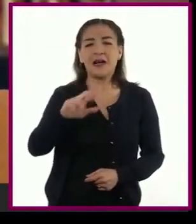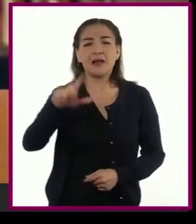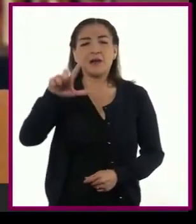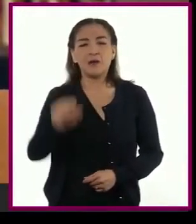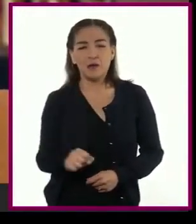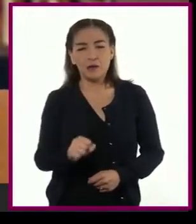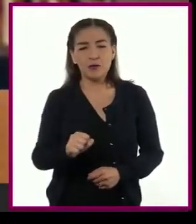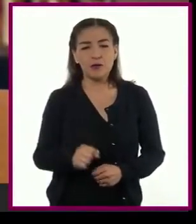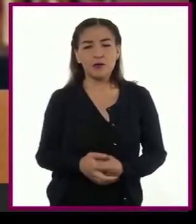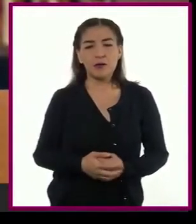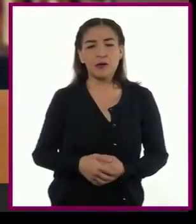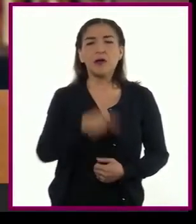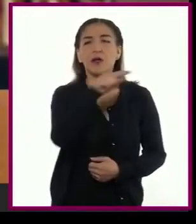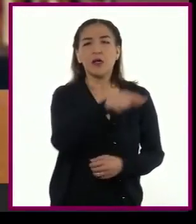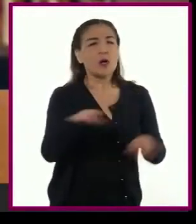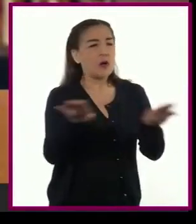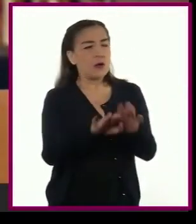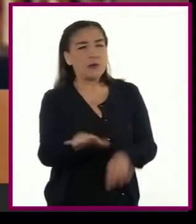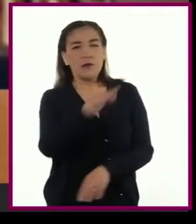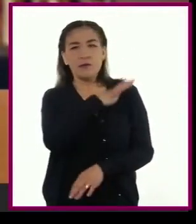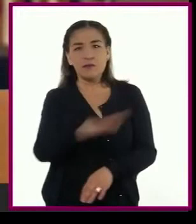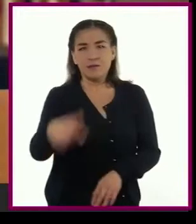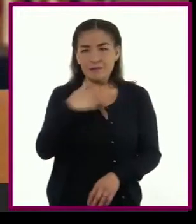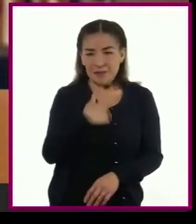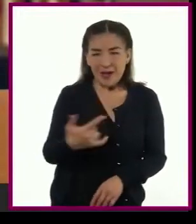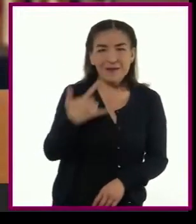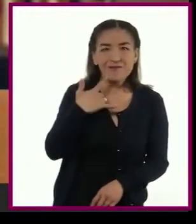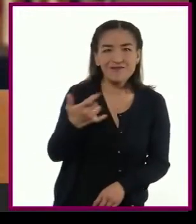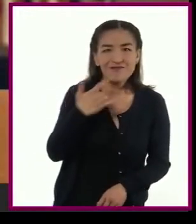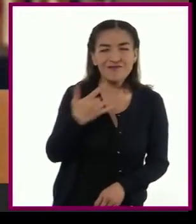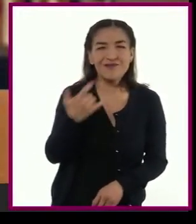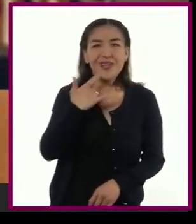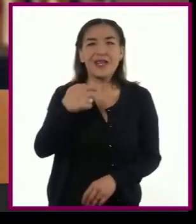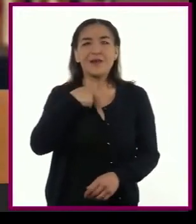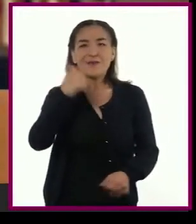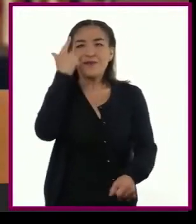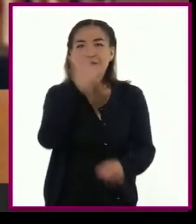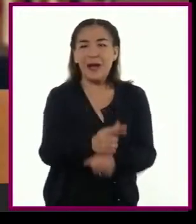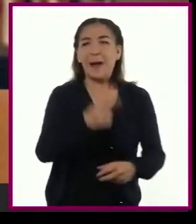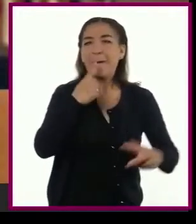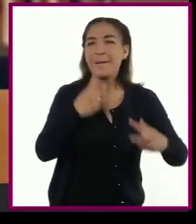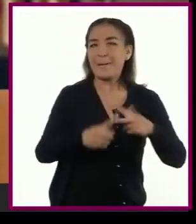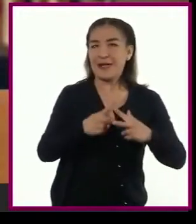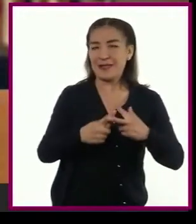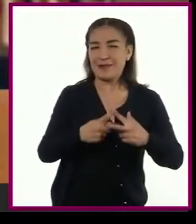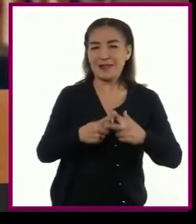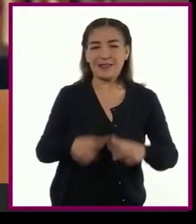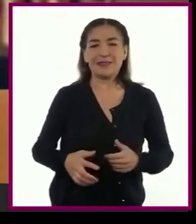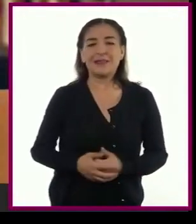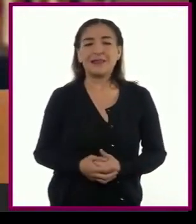Ferdinand, a quien impresioné con mis logros y descubrimientos matemáticos,